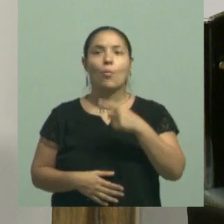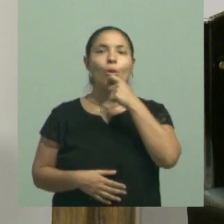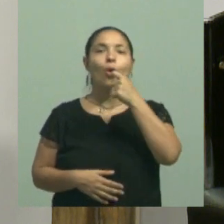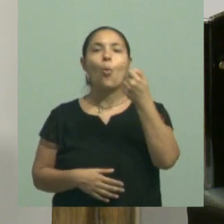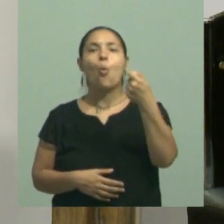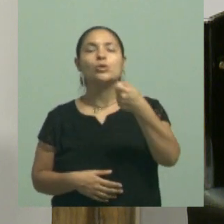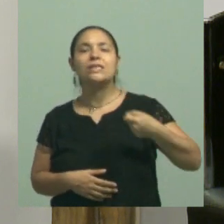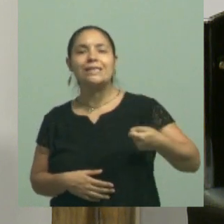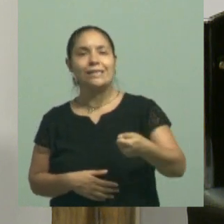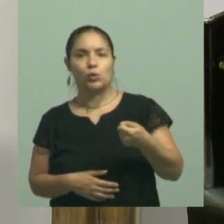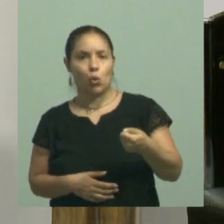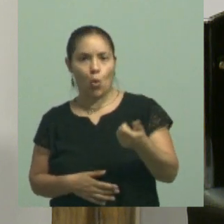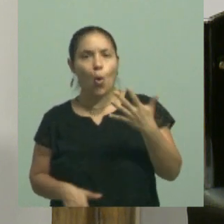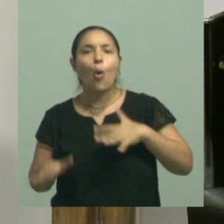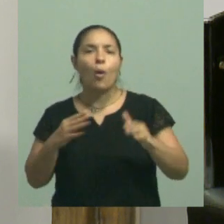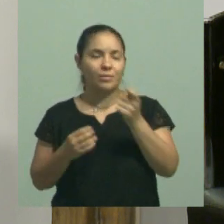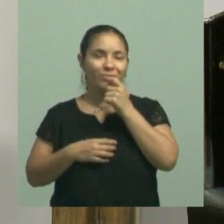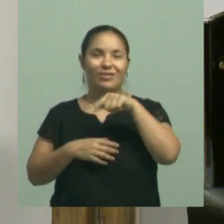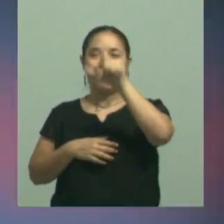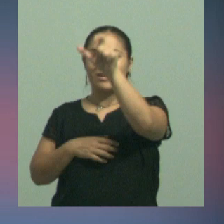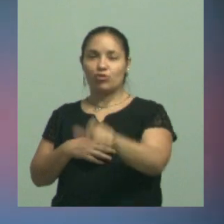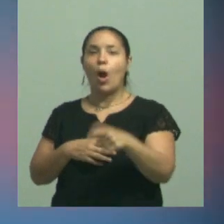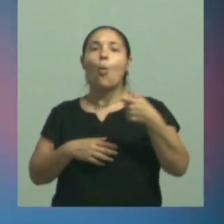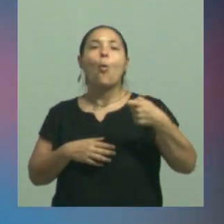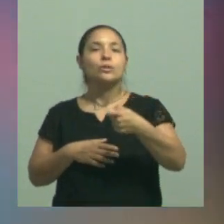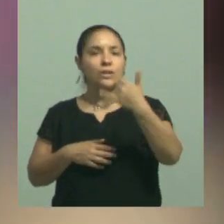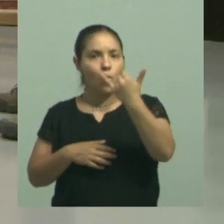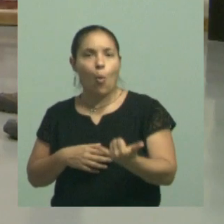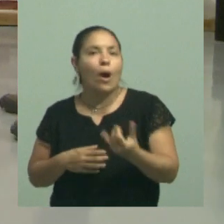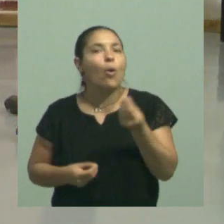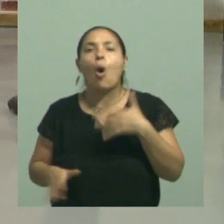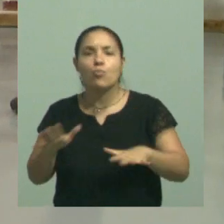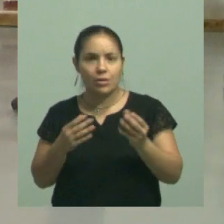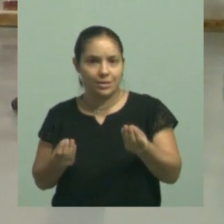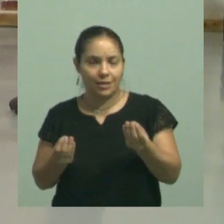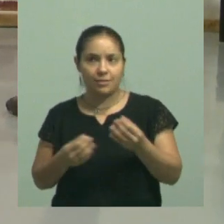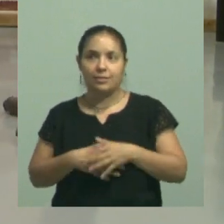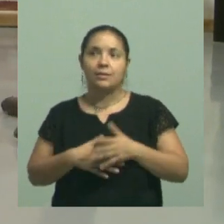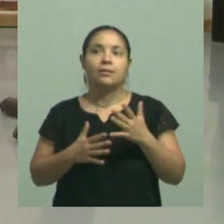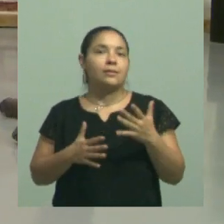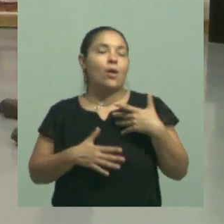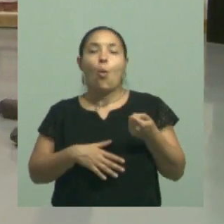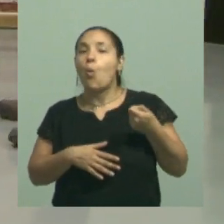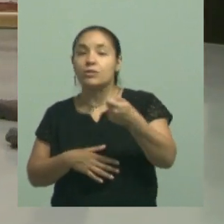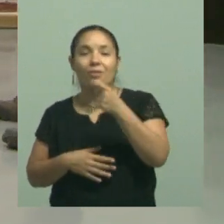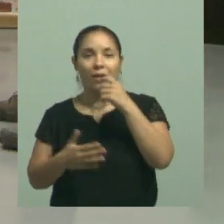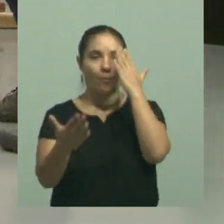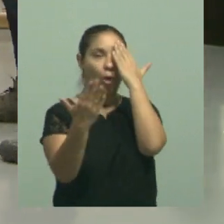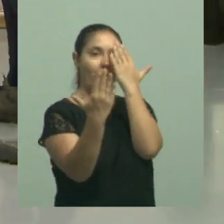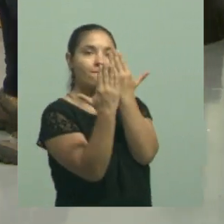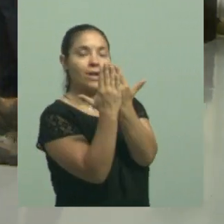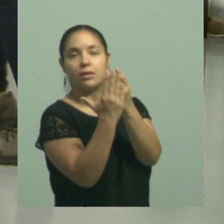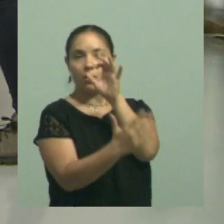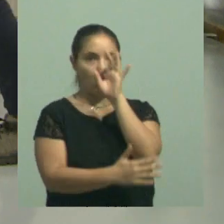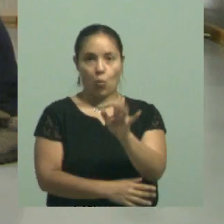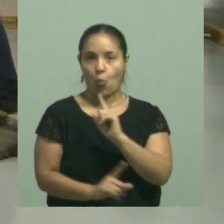para tratar, de, si alguien viene con un cuchillo, por ejemplo, en la bueno, mano? Bueno, con un cuchillo nunca tenés que ponerte enfrente. Lo que nosotros hacemos cuando